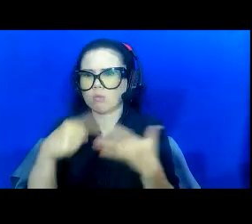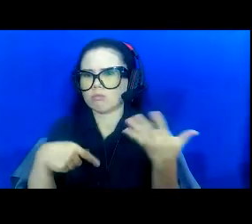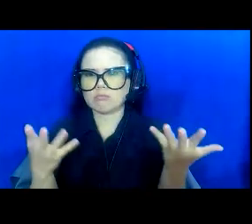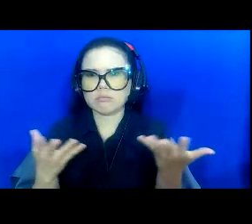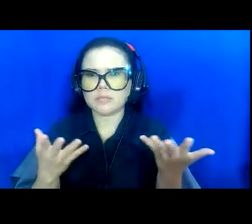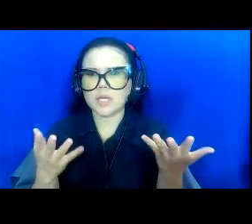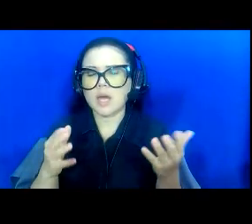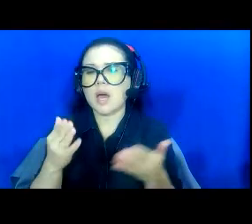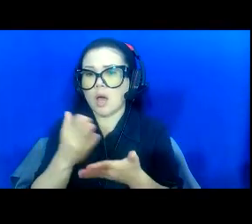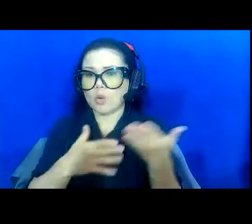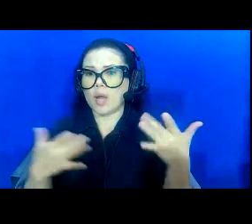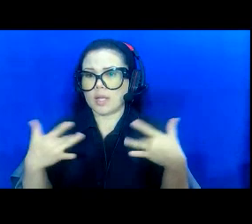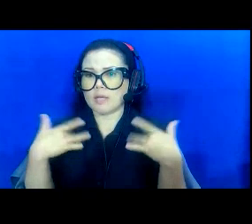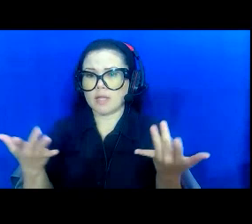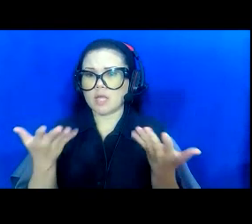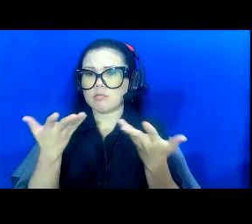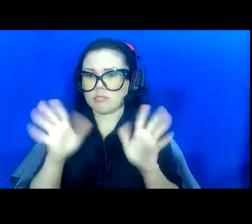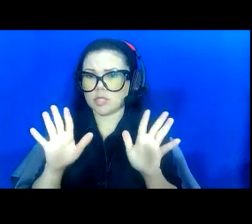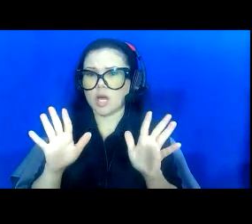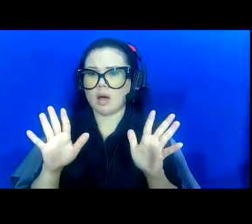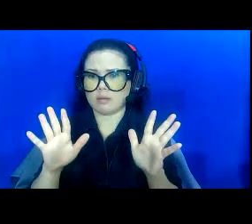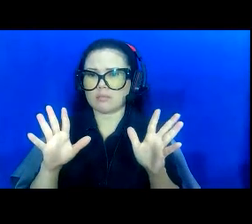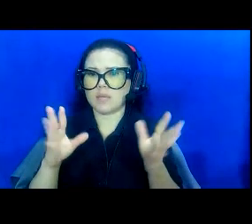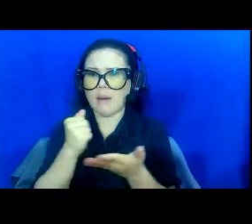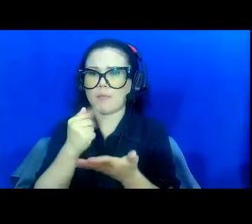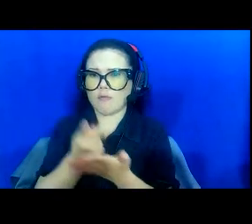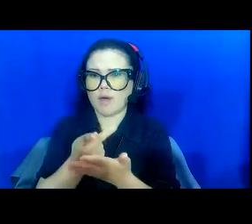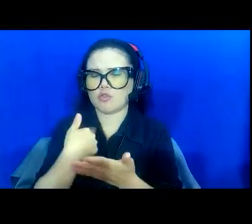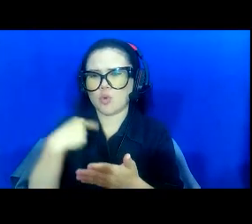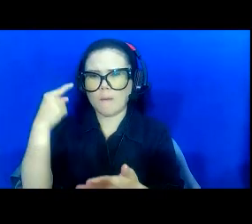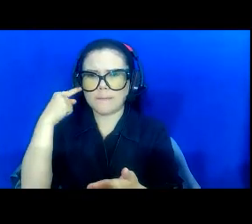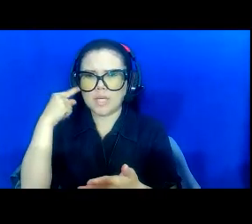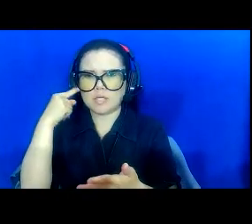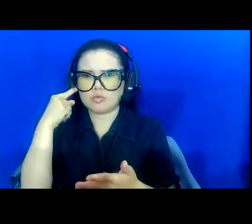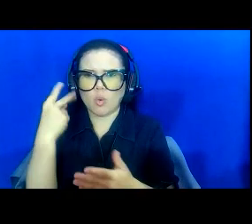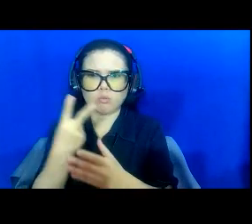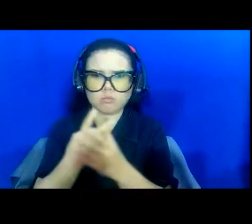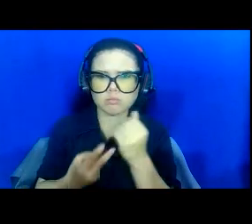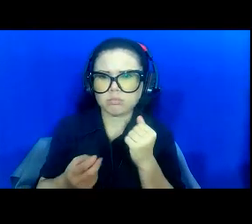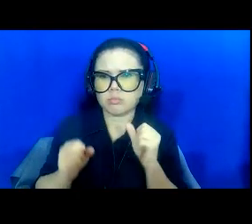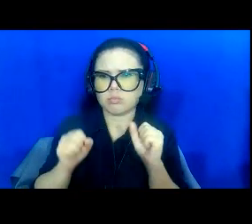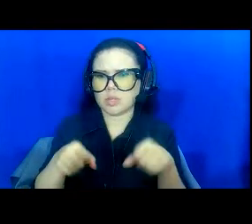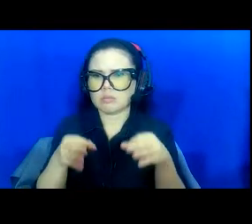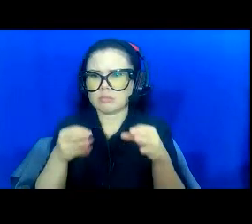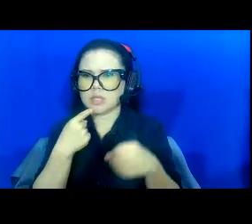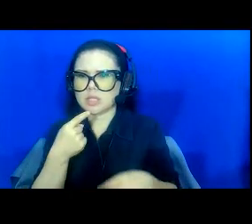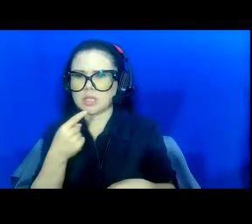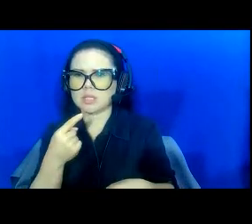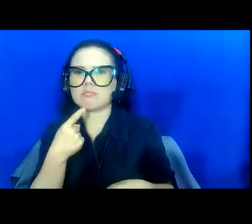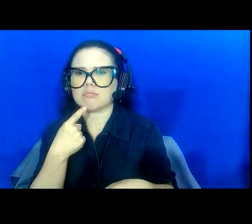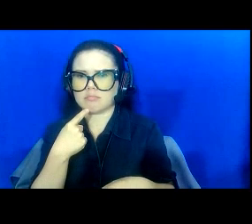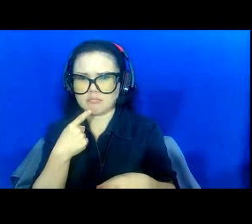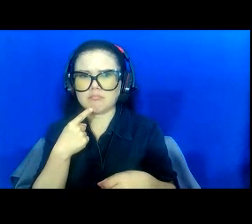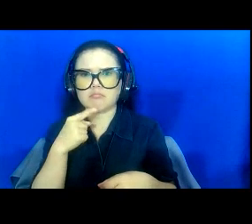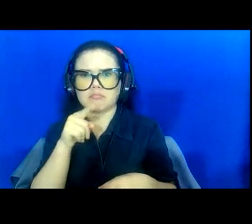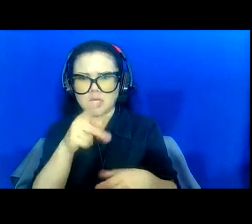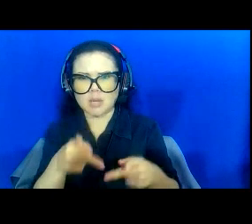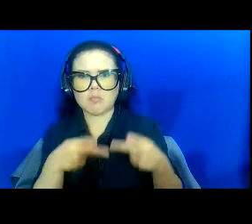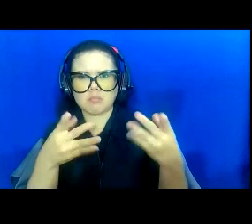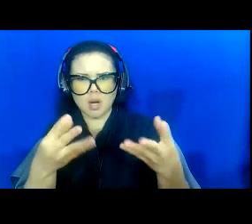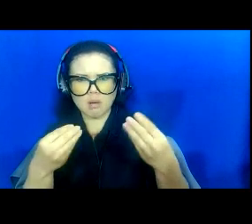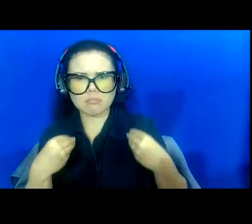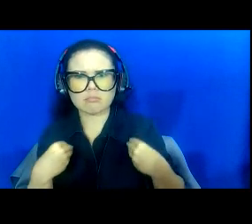aprobadas. Y yo pienso que ahí, en la medida en que estos dos cuerpos puedan decir, pues mira, vamos a aceptar esa presentación un poco de orientación,